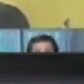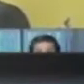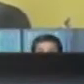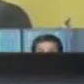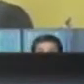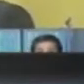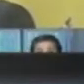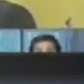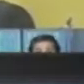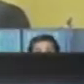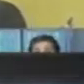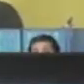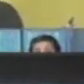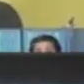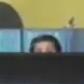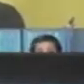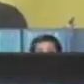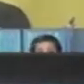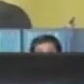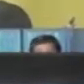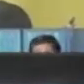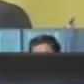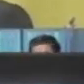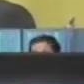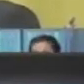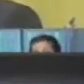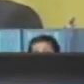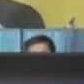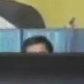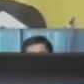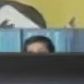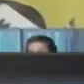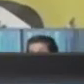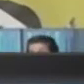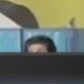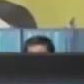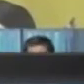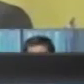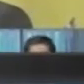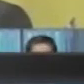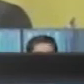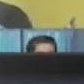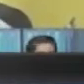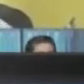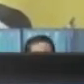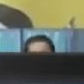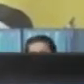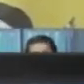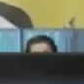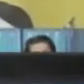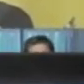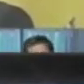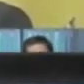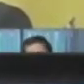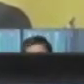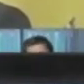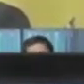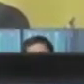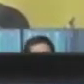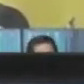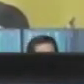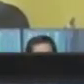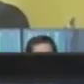del ecuador a un país hermano después del terrible golpe que padecimos con el terremoto que ustedes conocen es